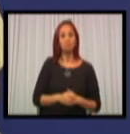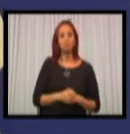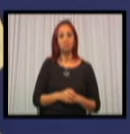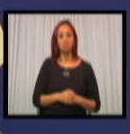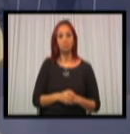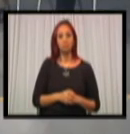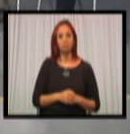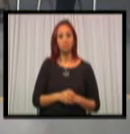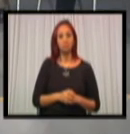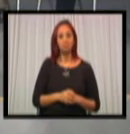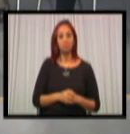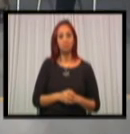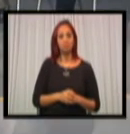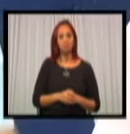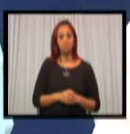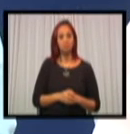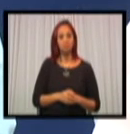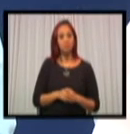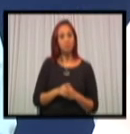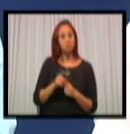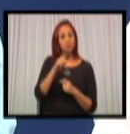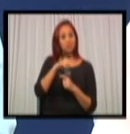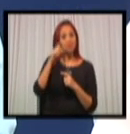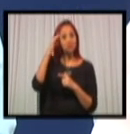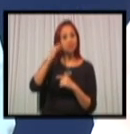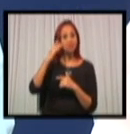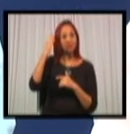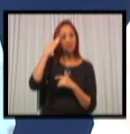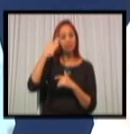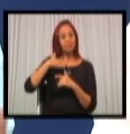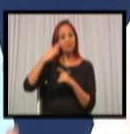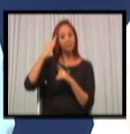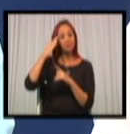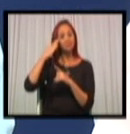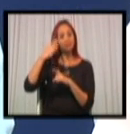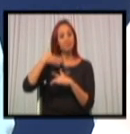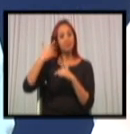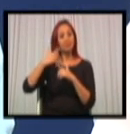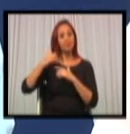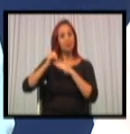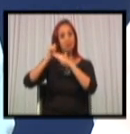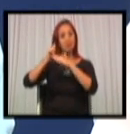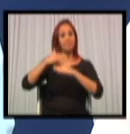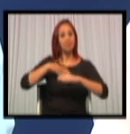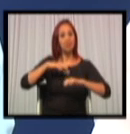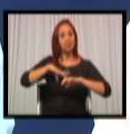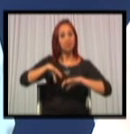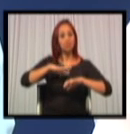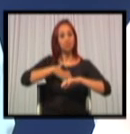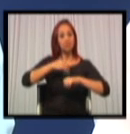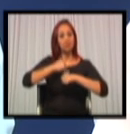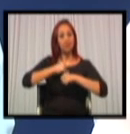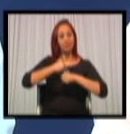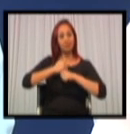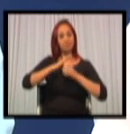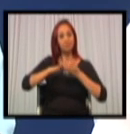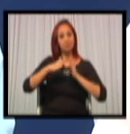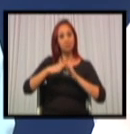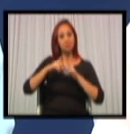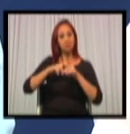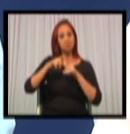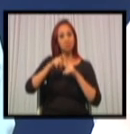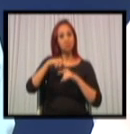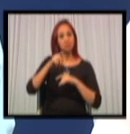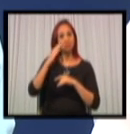a dar cuenta ustedes? Don Jairo. Mateños, ustedes me conocen, saben de mi capacidad, de mi liderazgo, de mi acción en el trabajo con las comunidades. Si